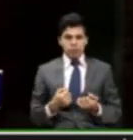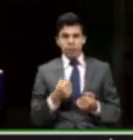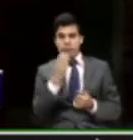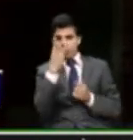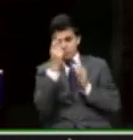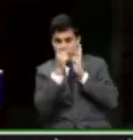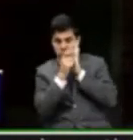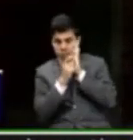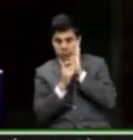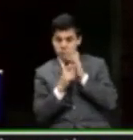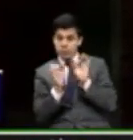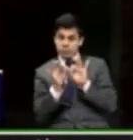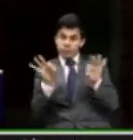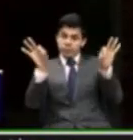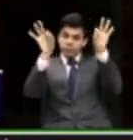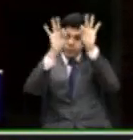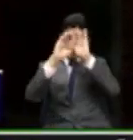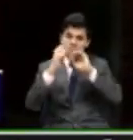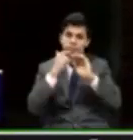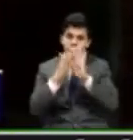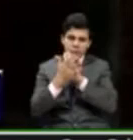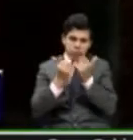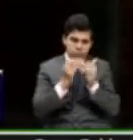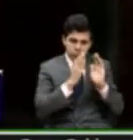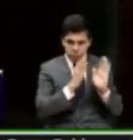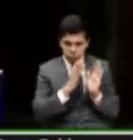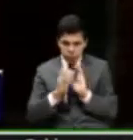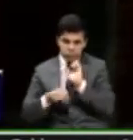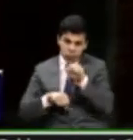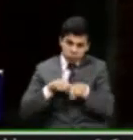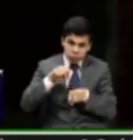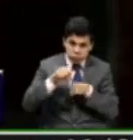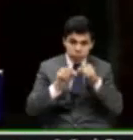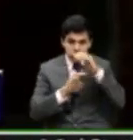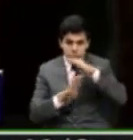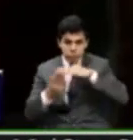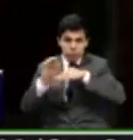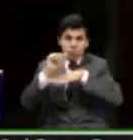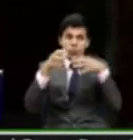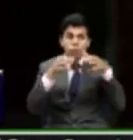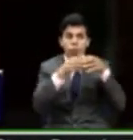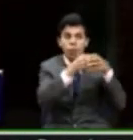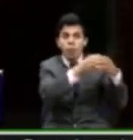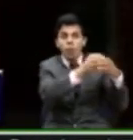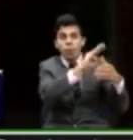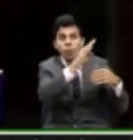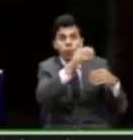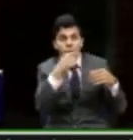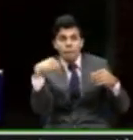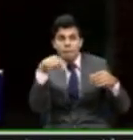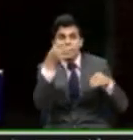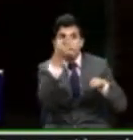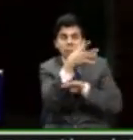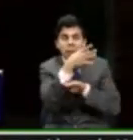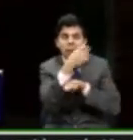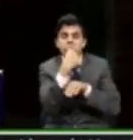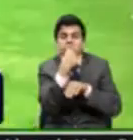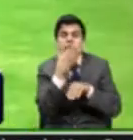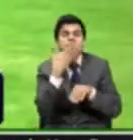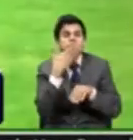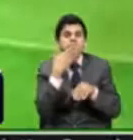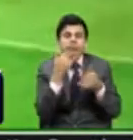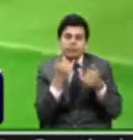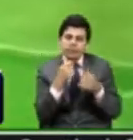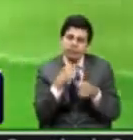importantes por lo que en la tabla del descenso, sabemos que nosotros nos daba un poquitico de ventaja ahí, bueno. Pero bueno, de